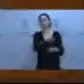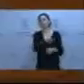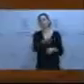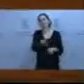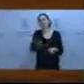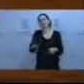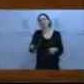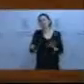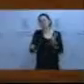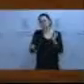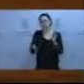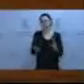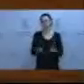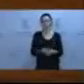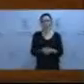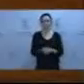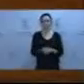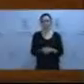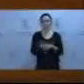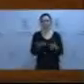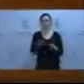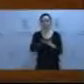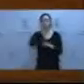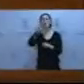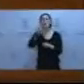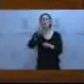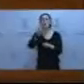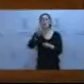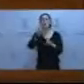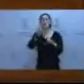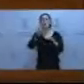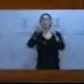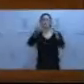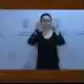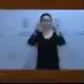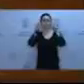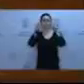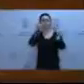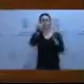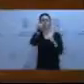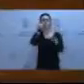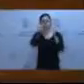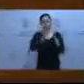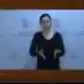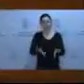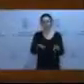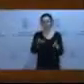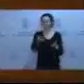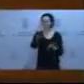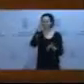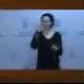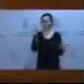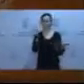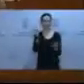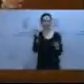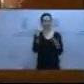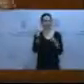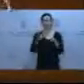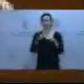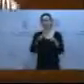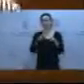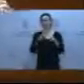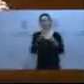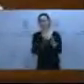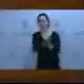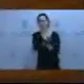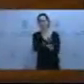Esa es la tercera consejería. Pero, en materia educativa, señor Fernández, aquí también hay que elegir y hay que hacer políticas en un sentido